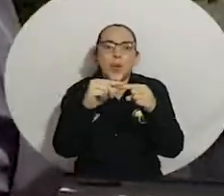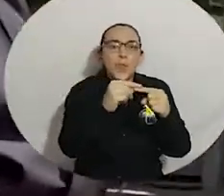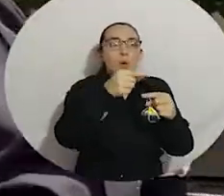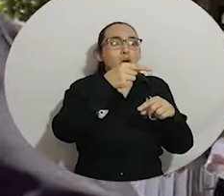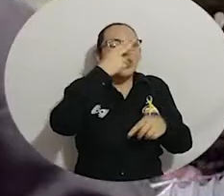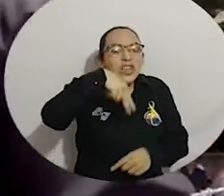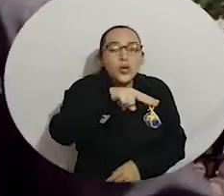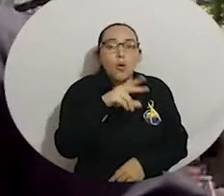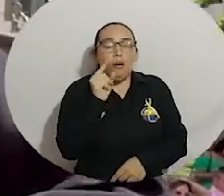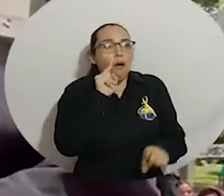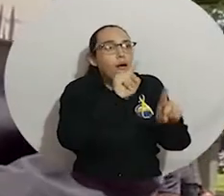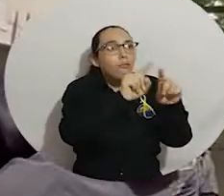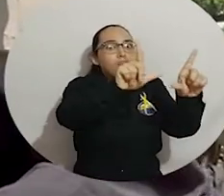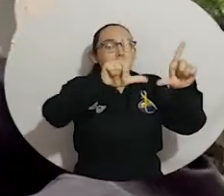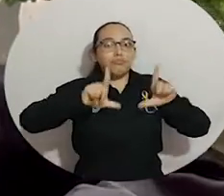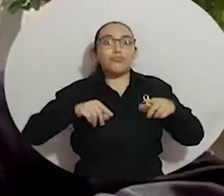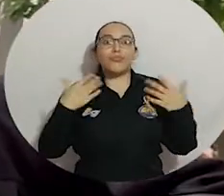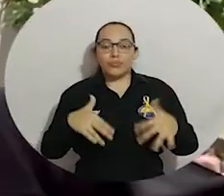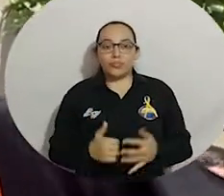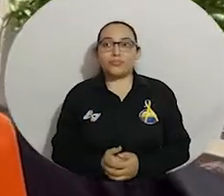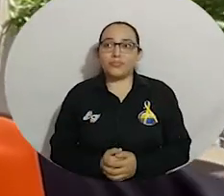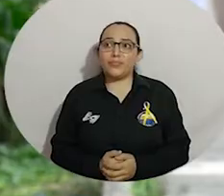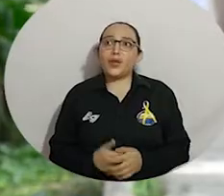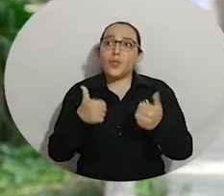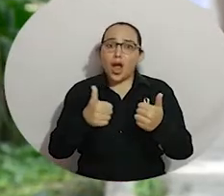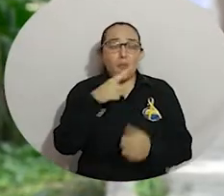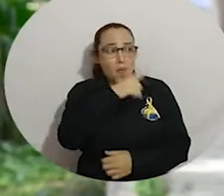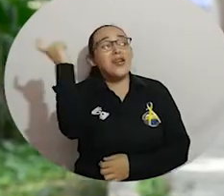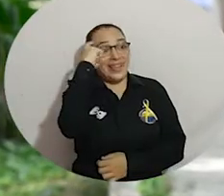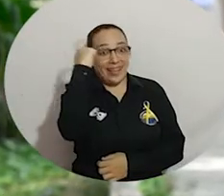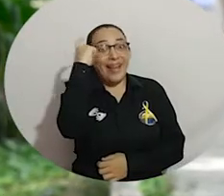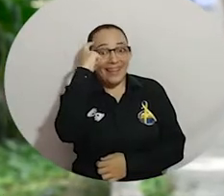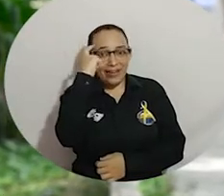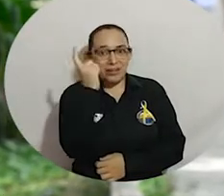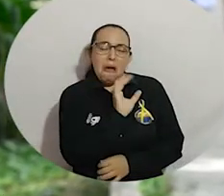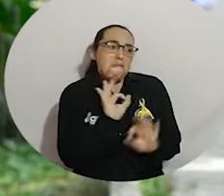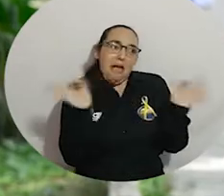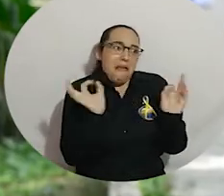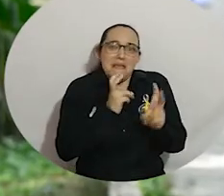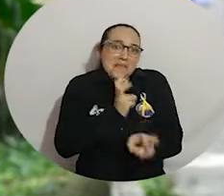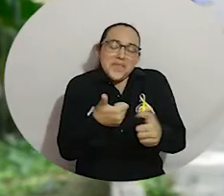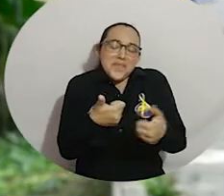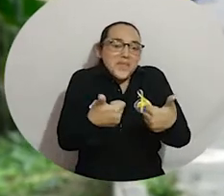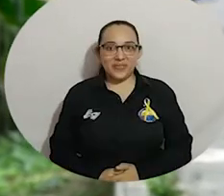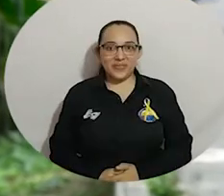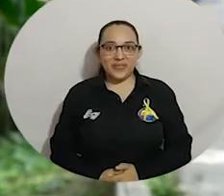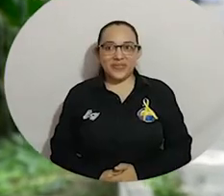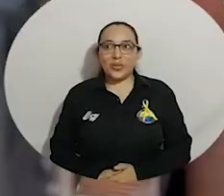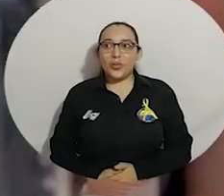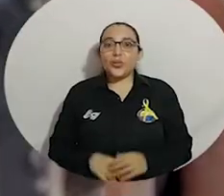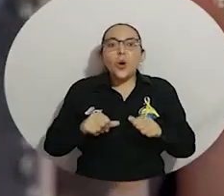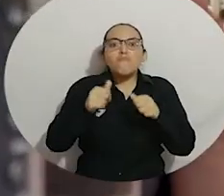e hijos también vivieron la felicidad de alcanzar este gran peldaño. Bueno, él fue muy inteligente, no tuvo nada